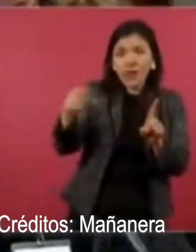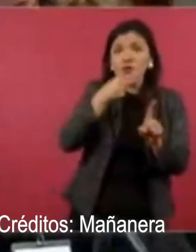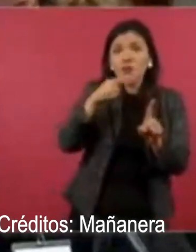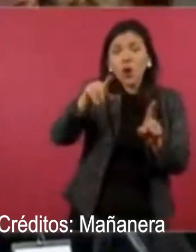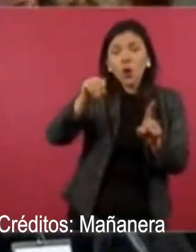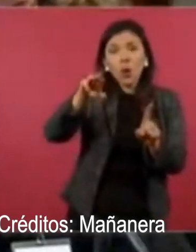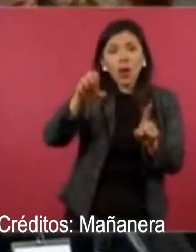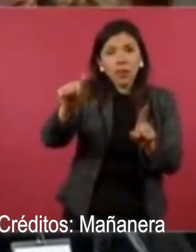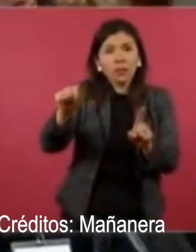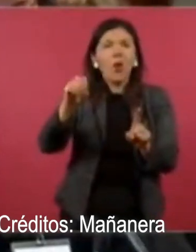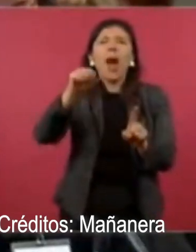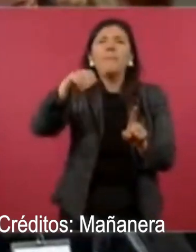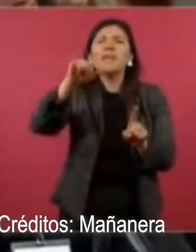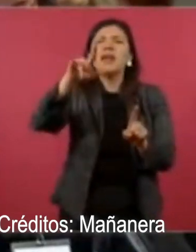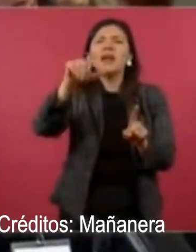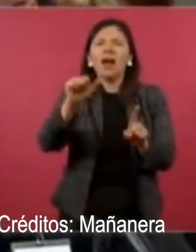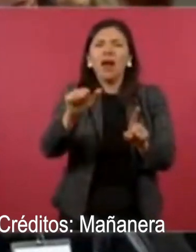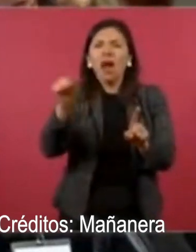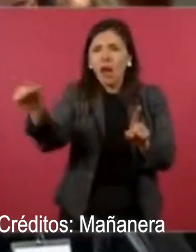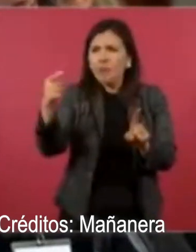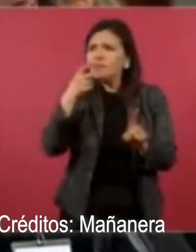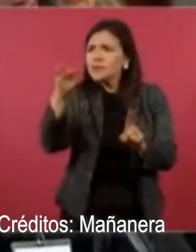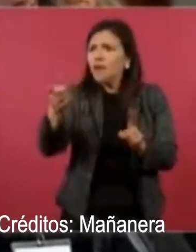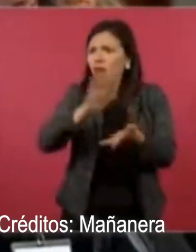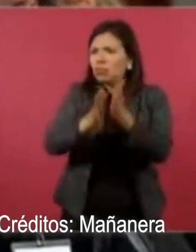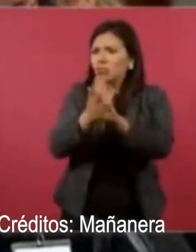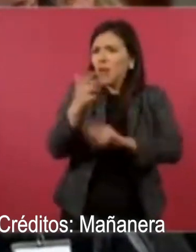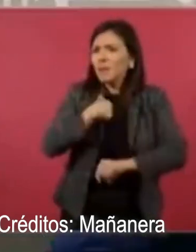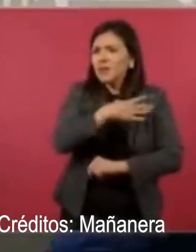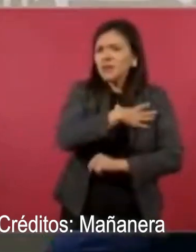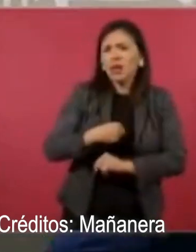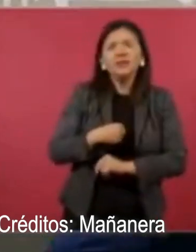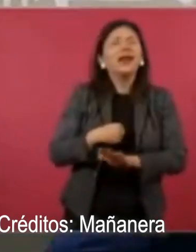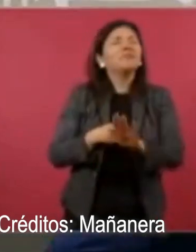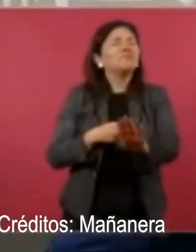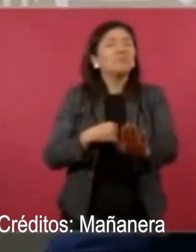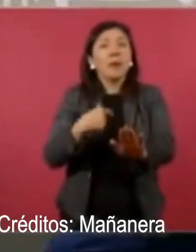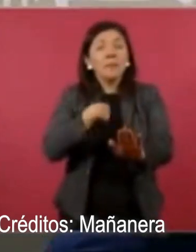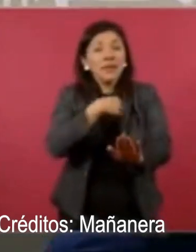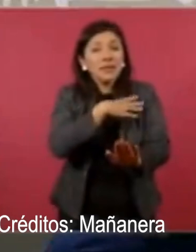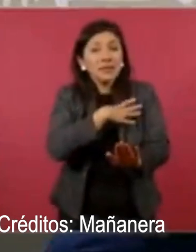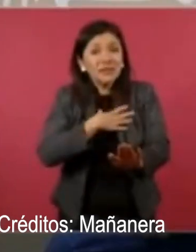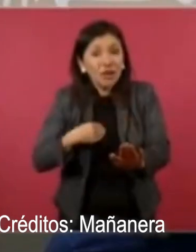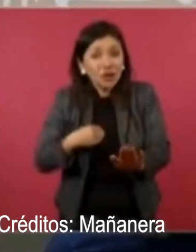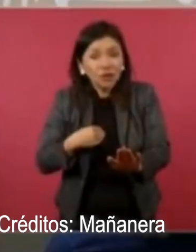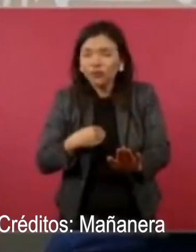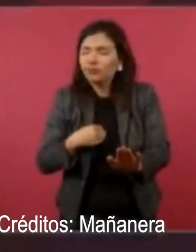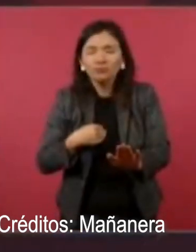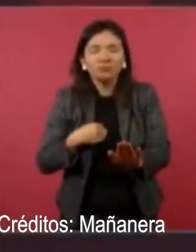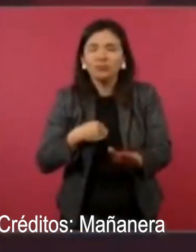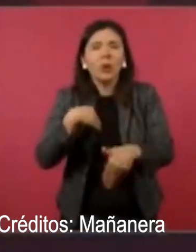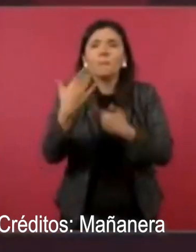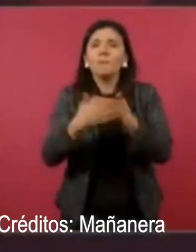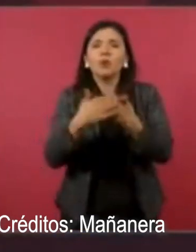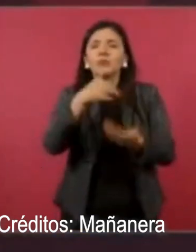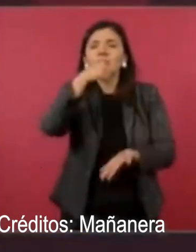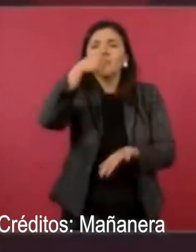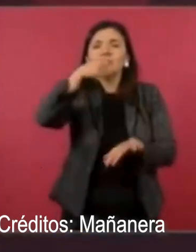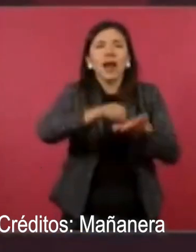a este Amilcar. ¿Por qué lo están relacionando con mis hijos? Mis hijos van a... Quiero que limpies el nombre de mis hijos. Publicar una